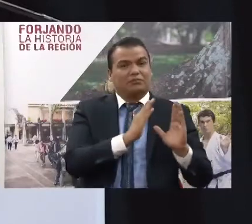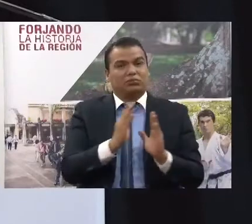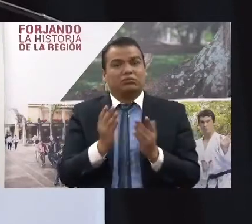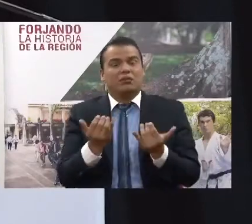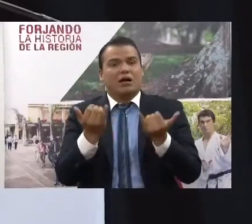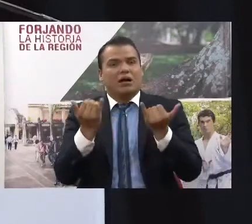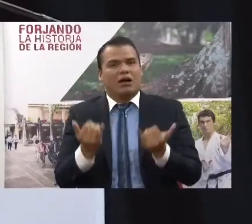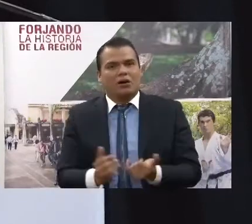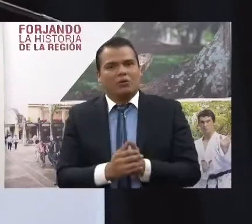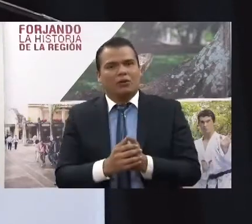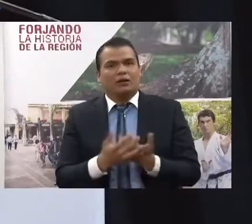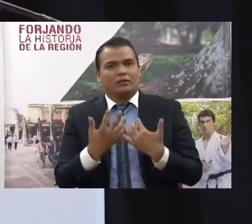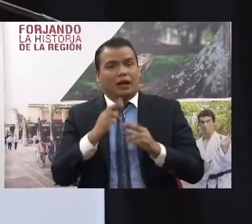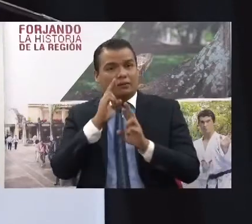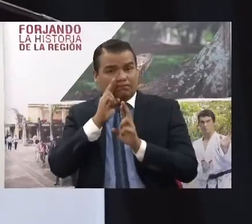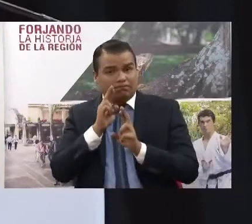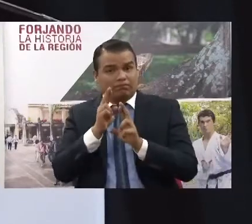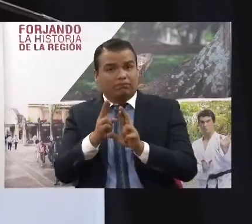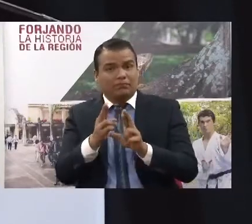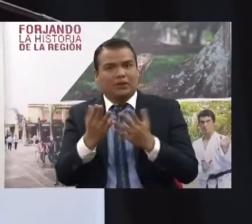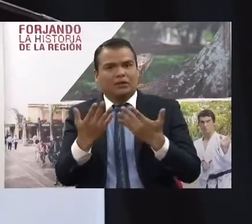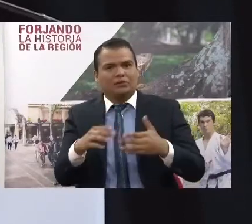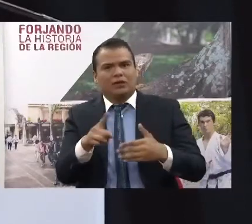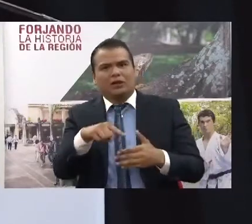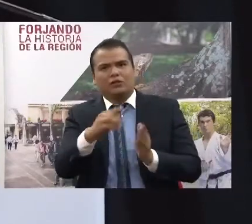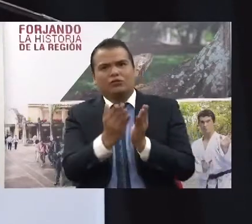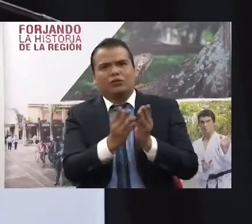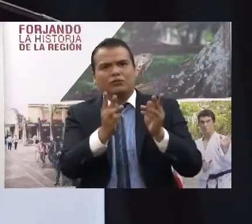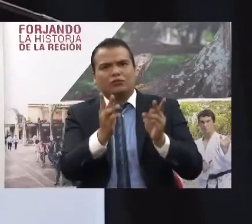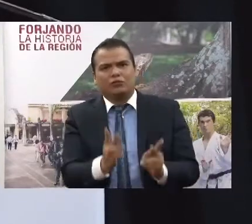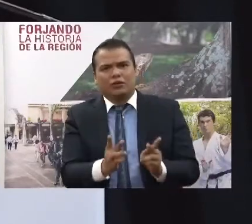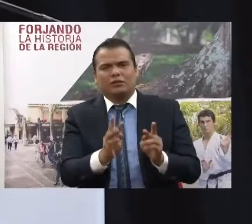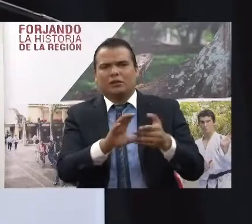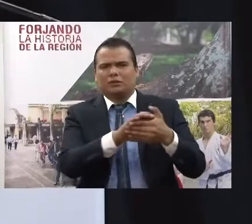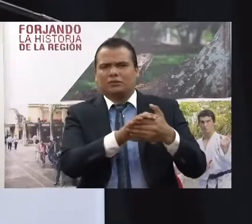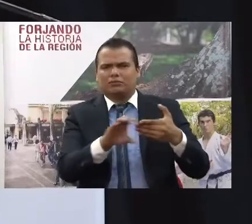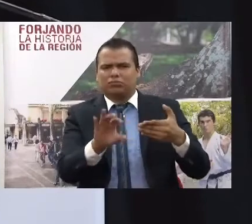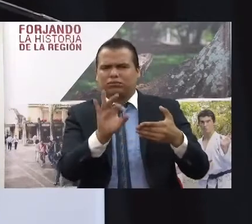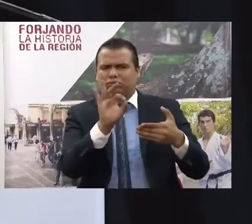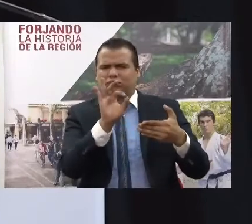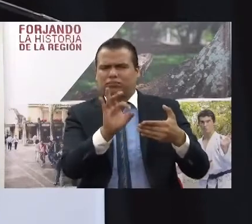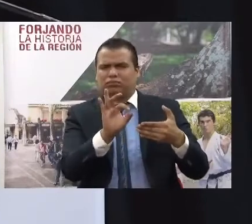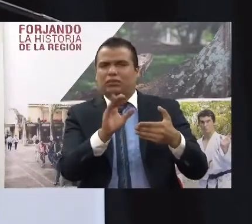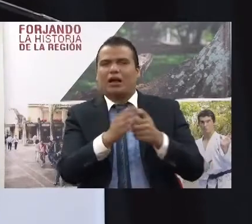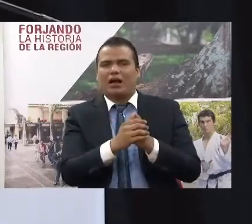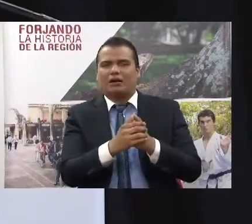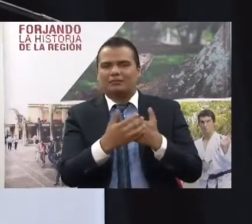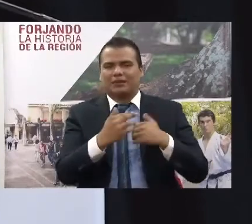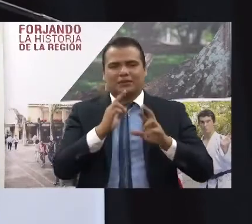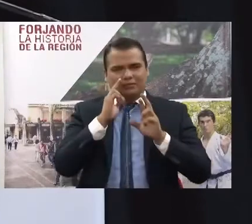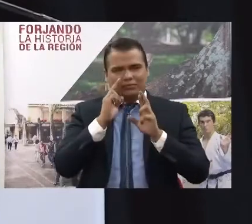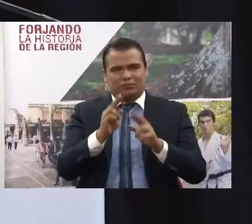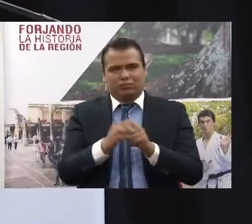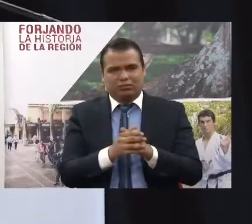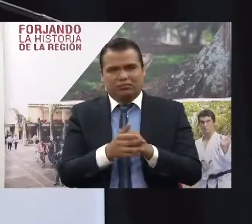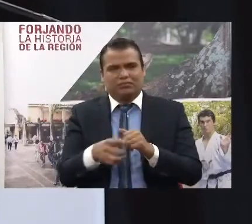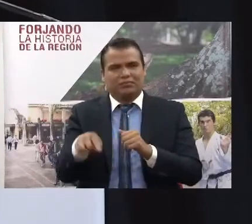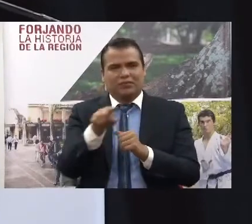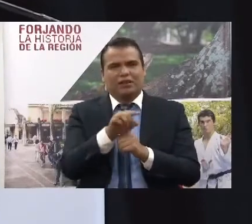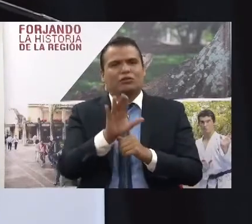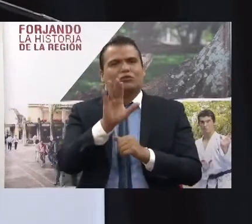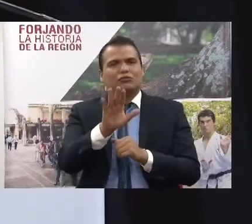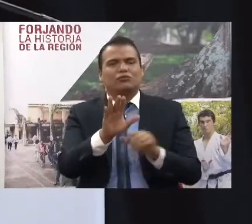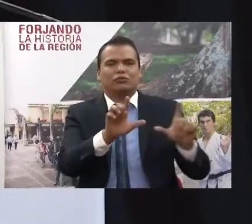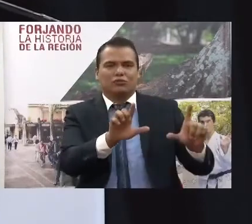realizará la distinción a los mejores graduandos. Esta categoría se hace para los graduandos del nivel